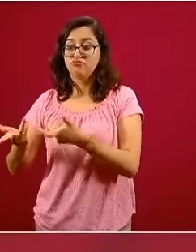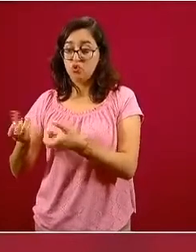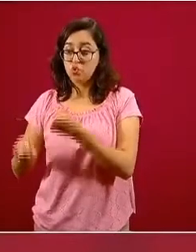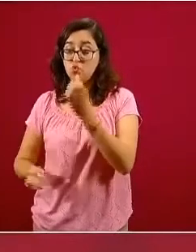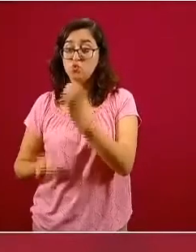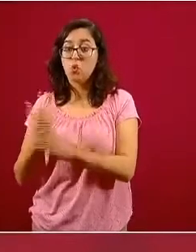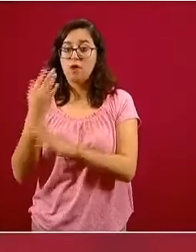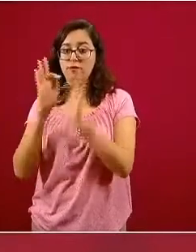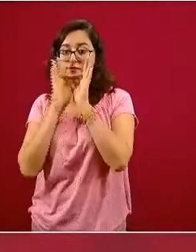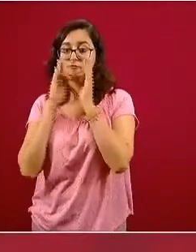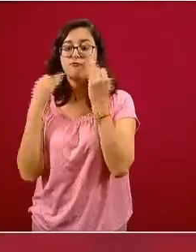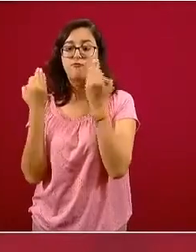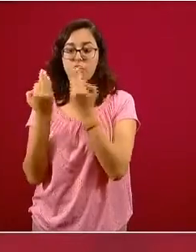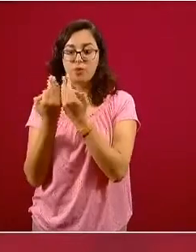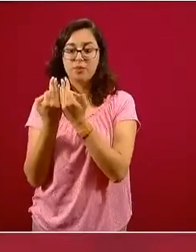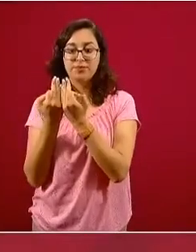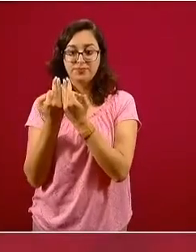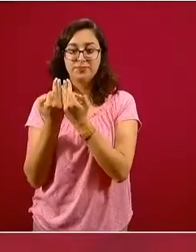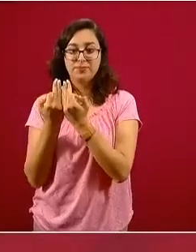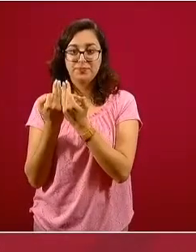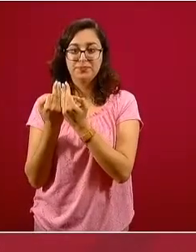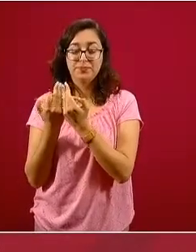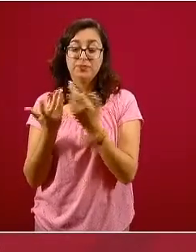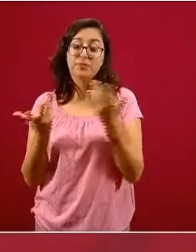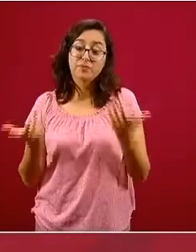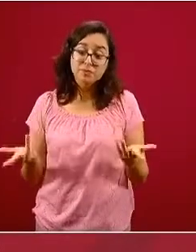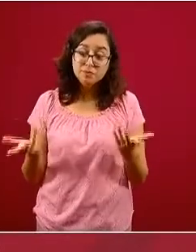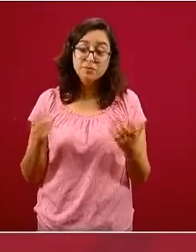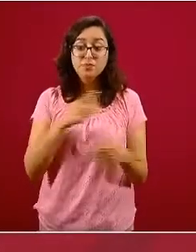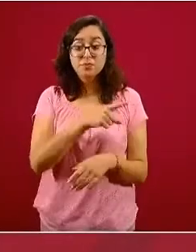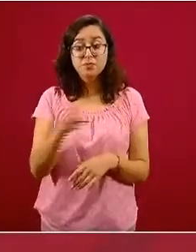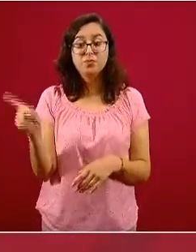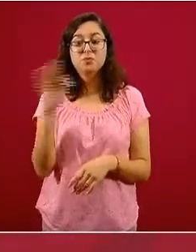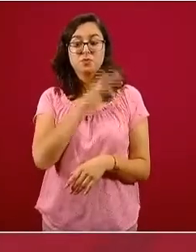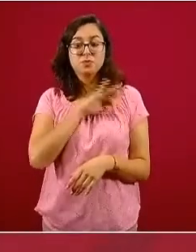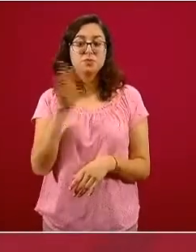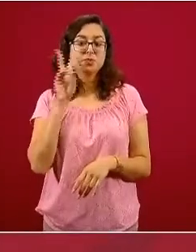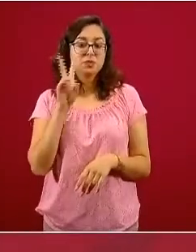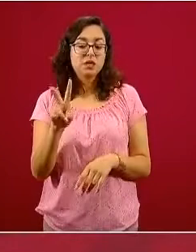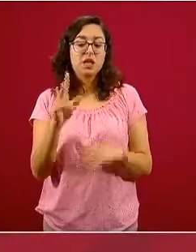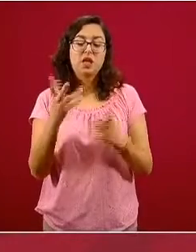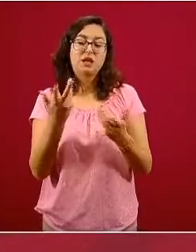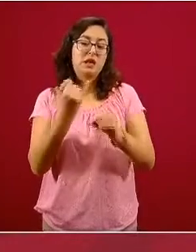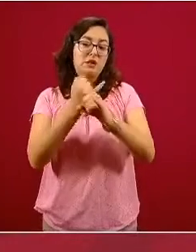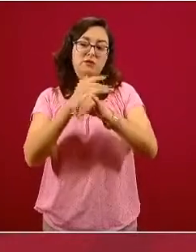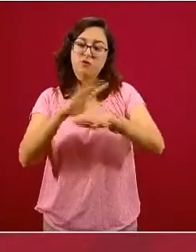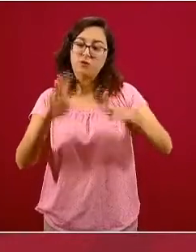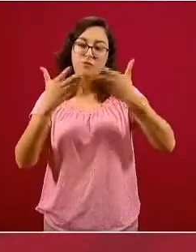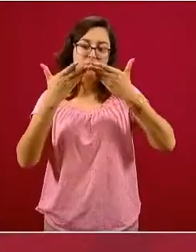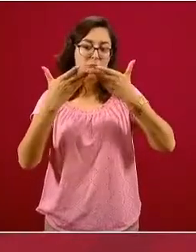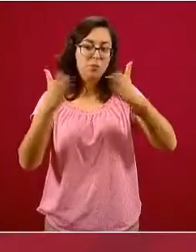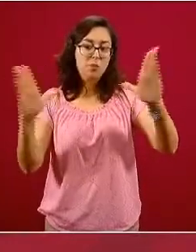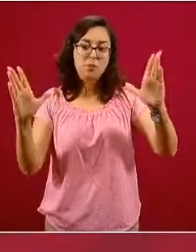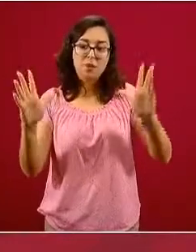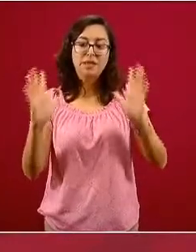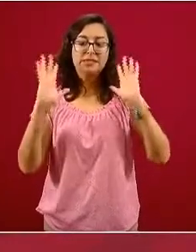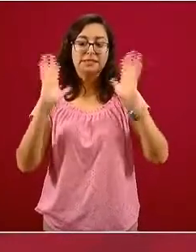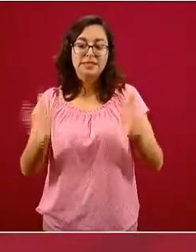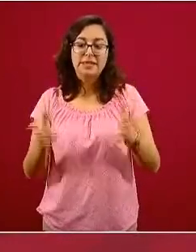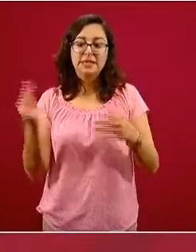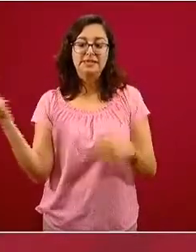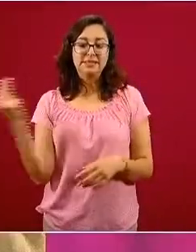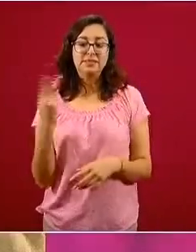estas políticas. Por ahí se encontrarán algunas conversaciones públicas que hablan de la necesidad de una